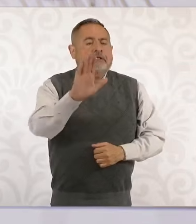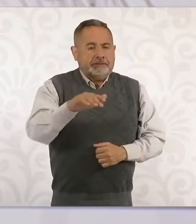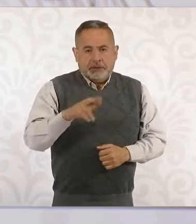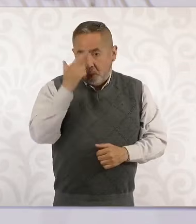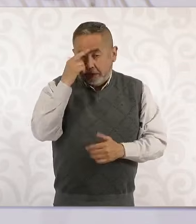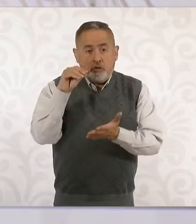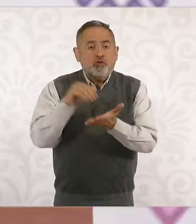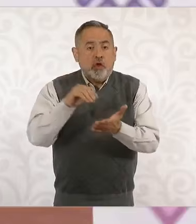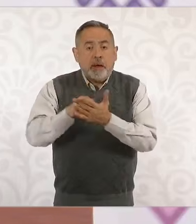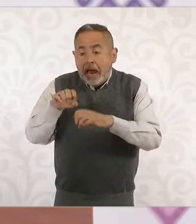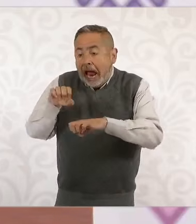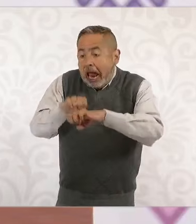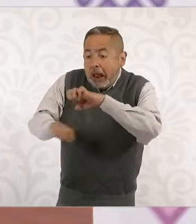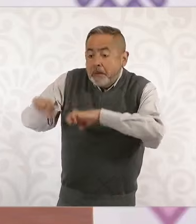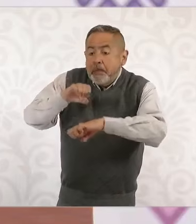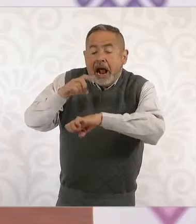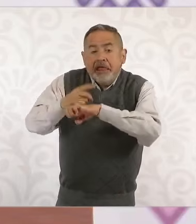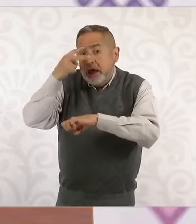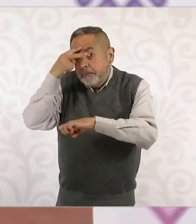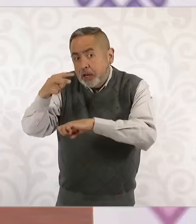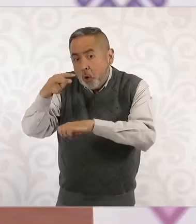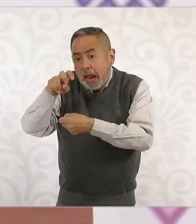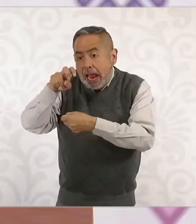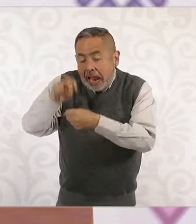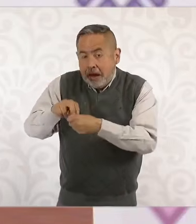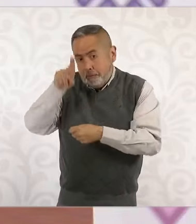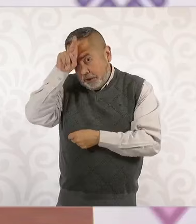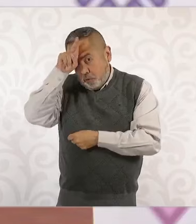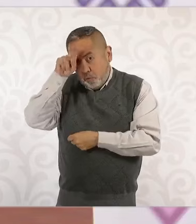en la Embajada de México una